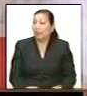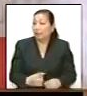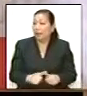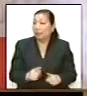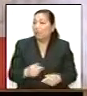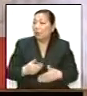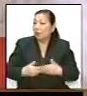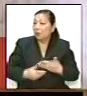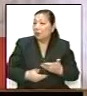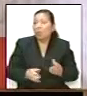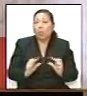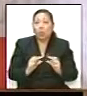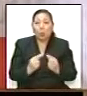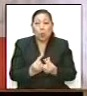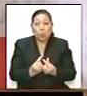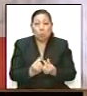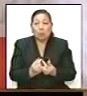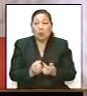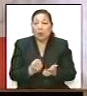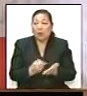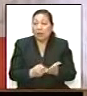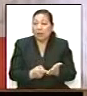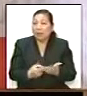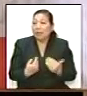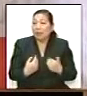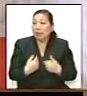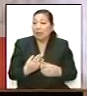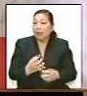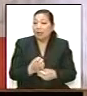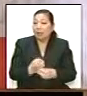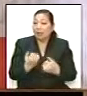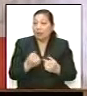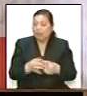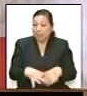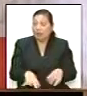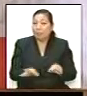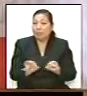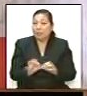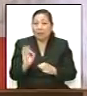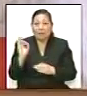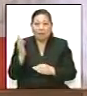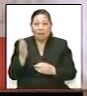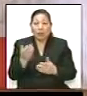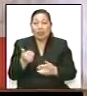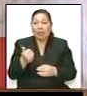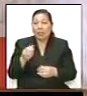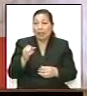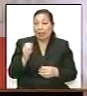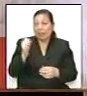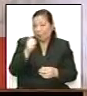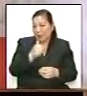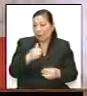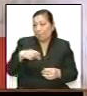procesos grupos y decisiones que adopta este importante foro del asia-pacífico